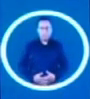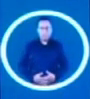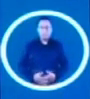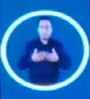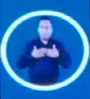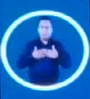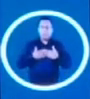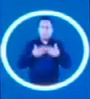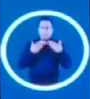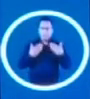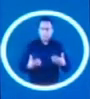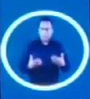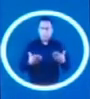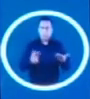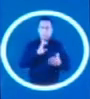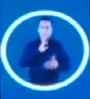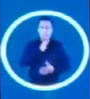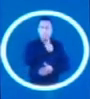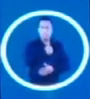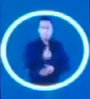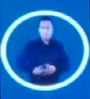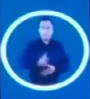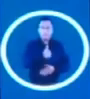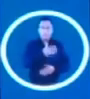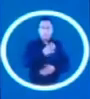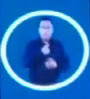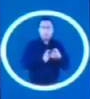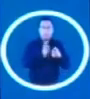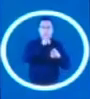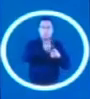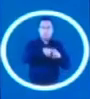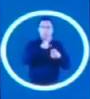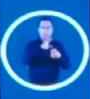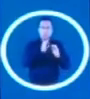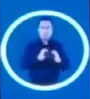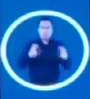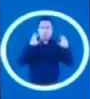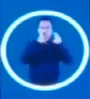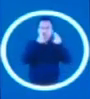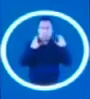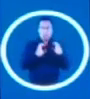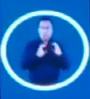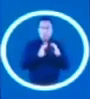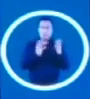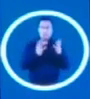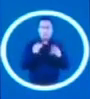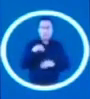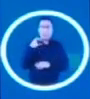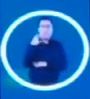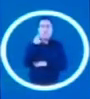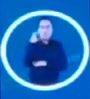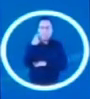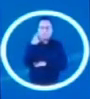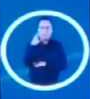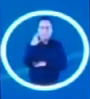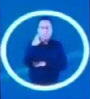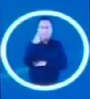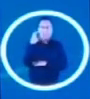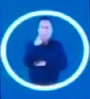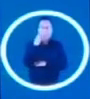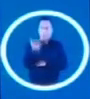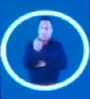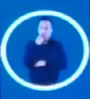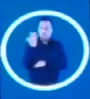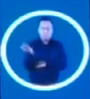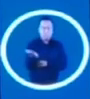Saludo también a los presidentes y miembros de las cámaras de comercio de Colombia que hacen presencia hoy aquí